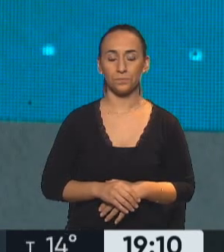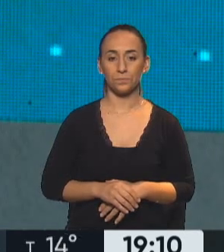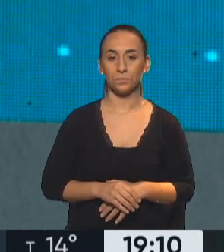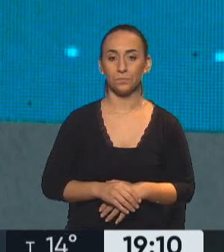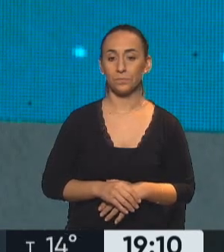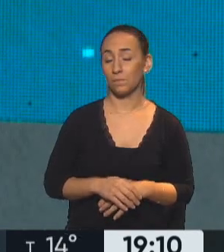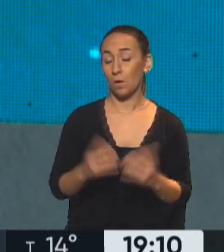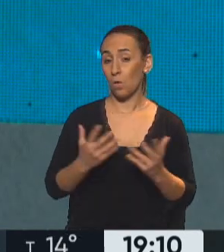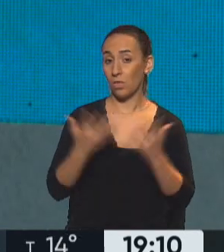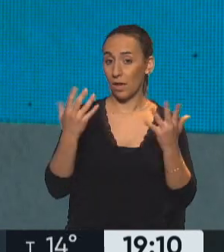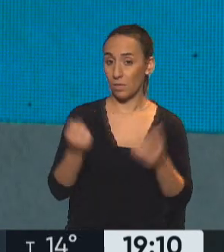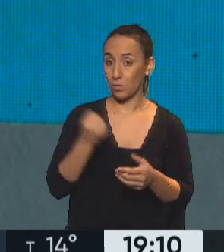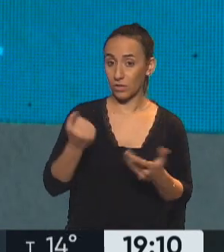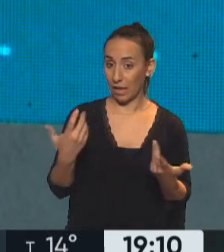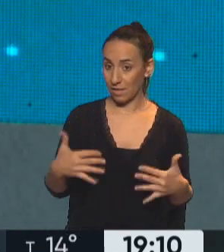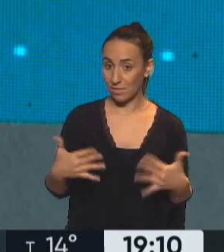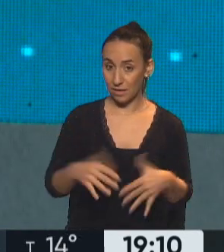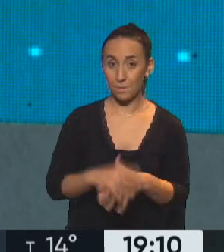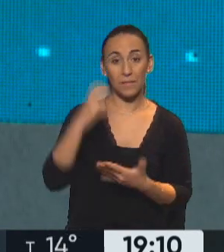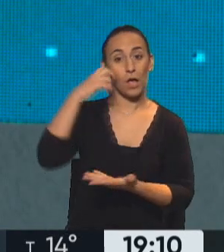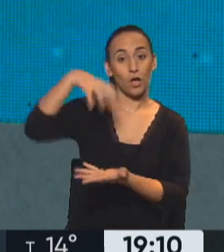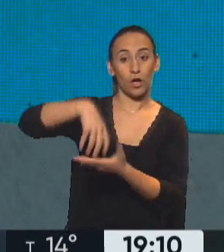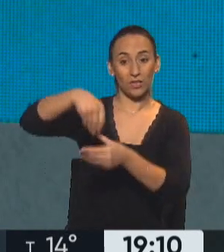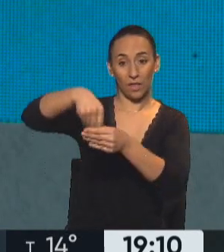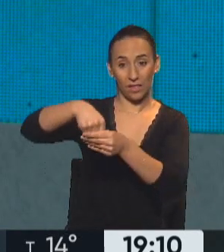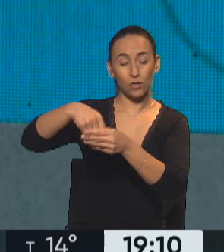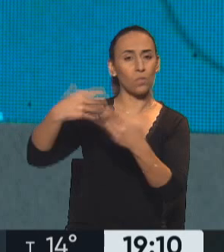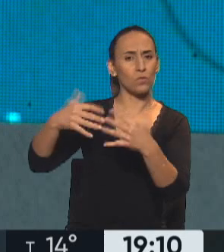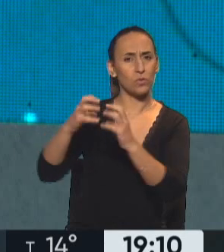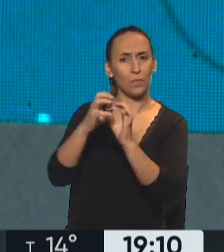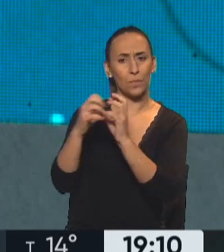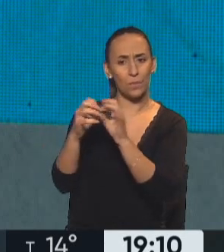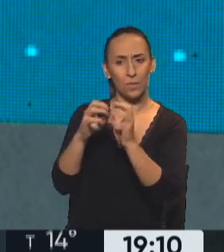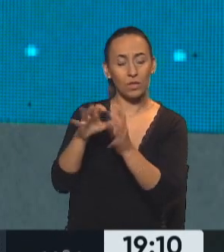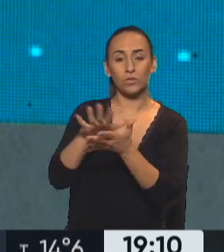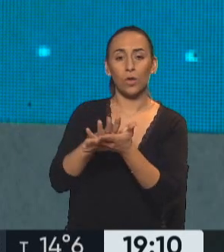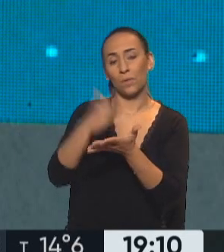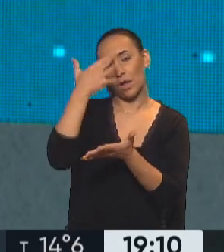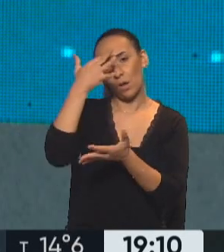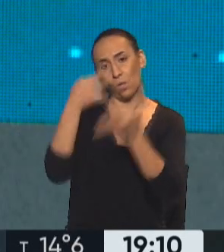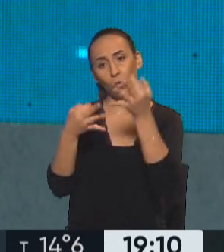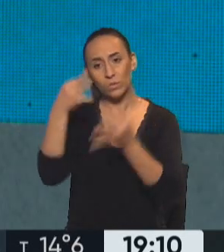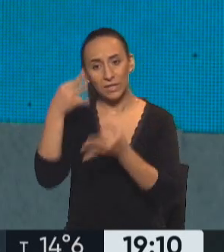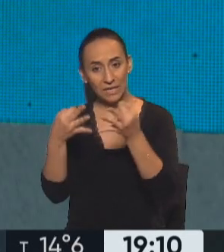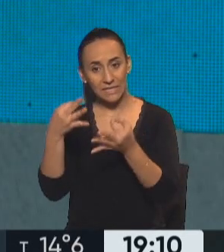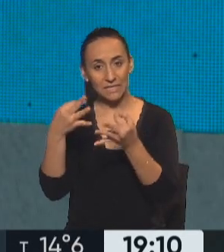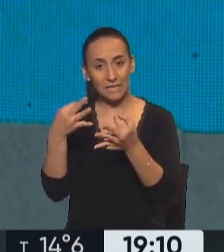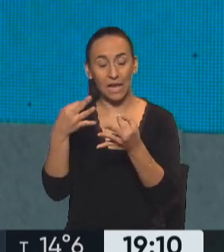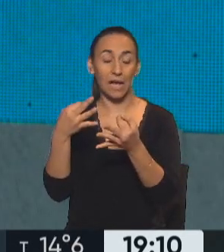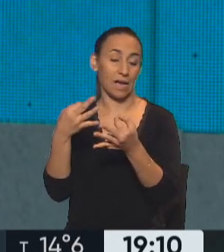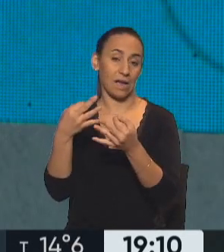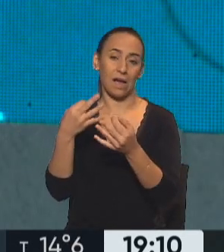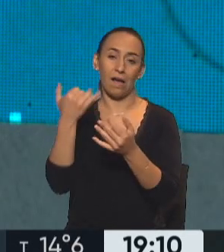Fue un día importante en el Congreso, por lo menos para todo lo que se está discutiendo en el ámbito de la justicia o lo que habría que cambiar en la justicia, especialmente el